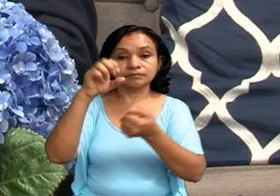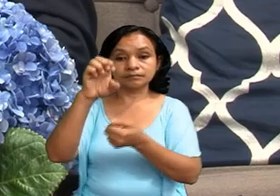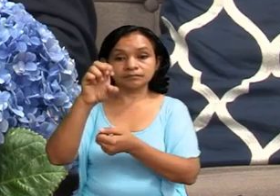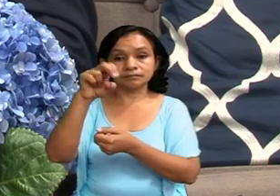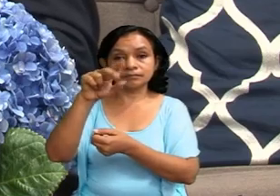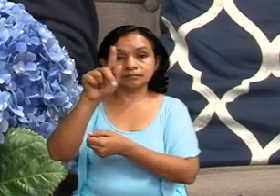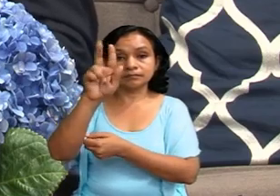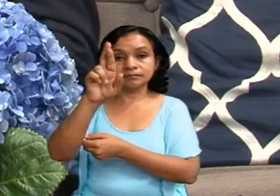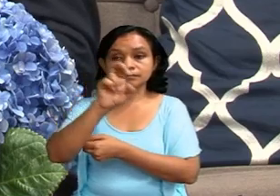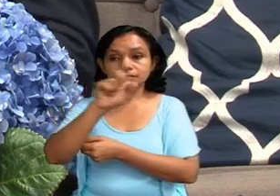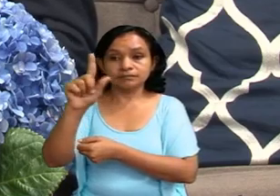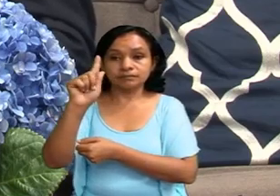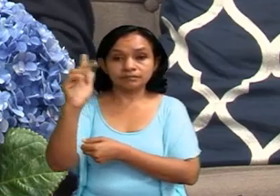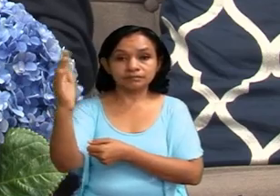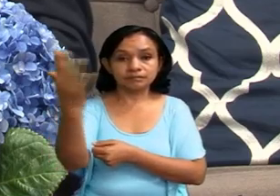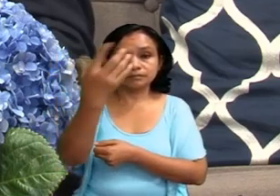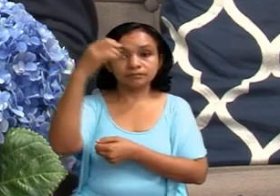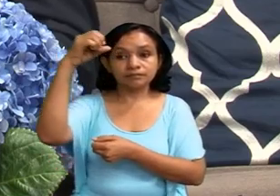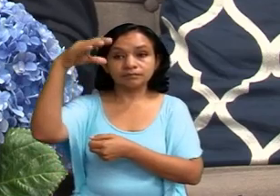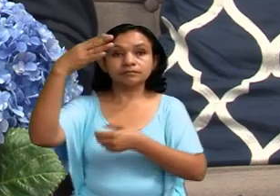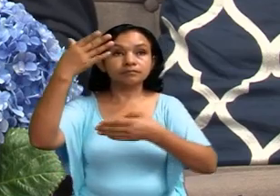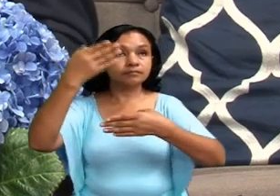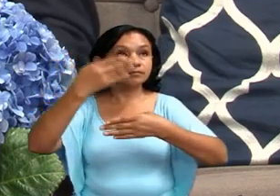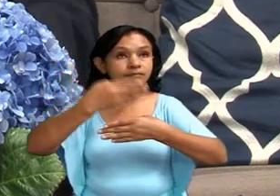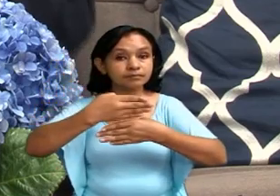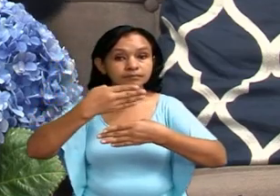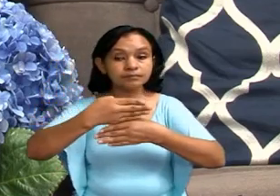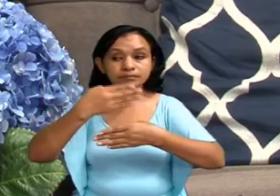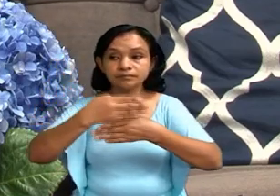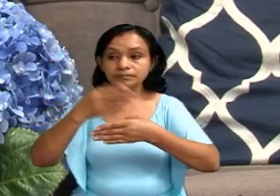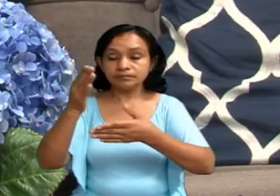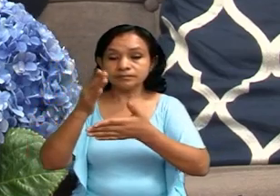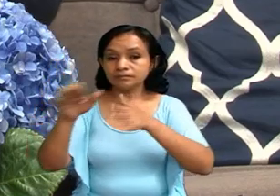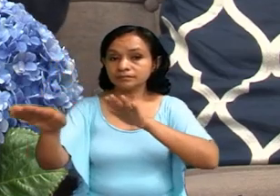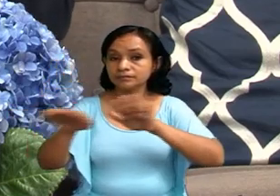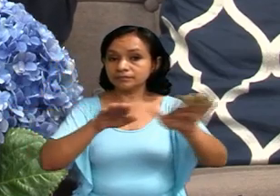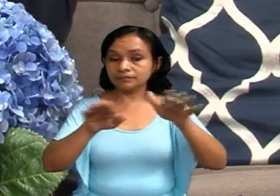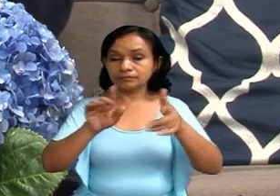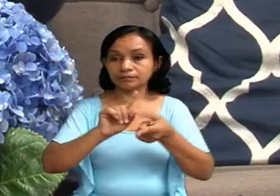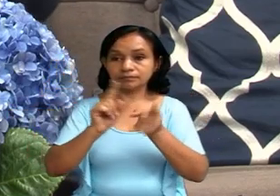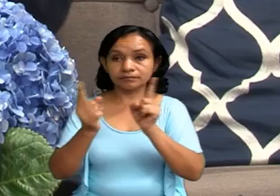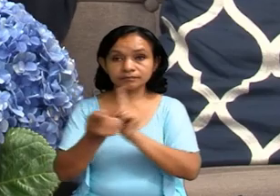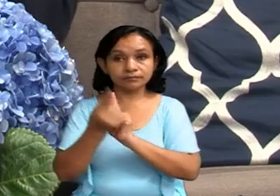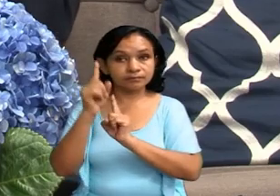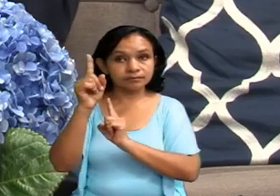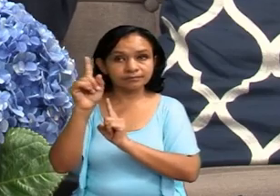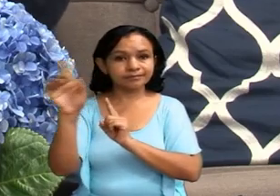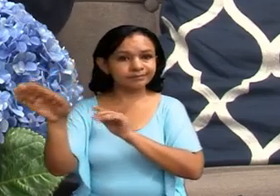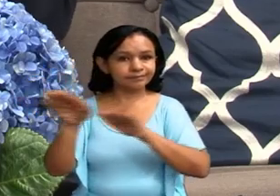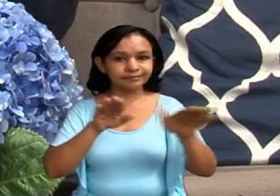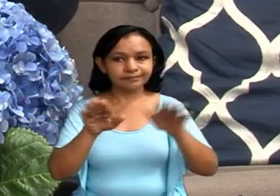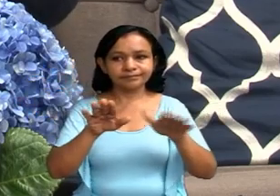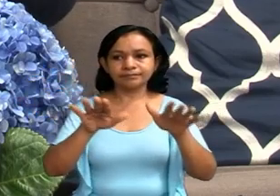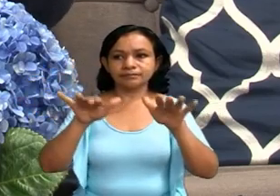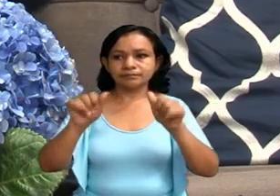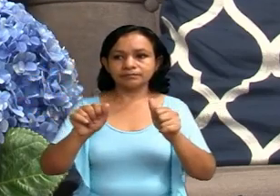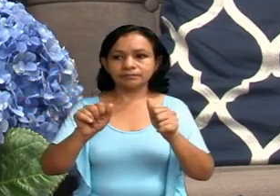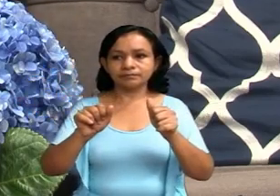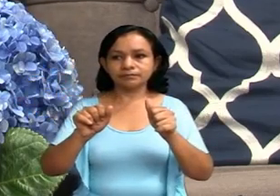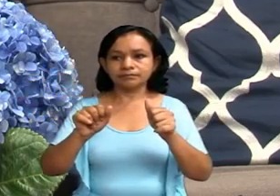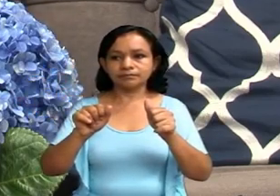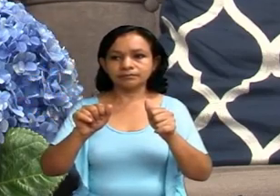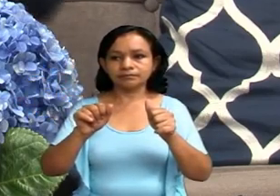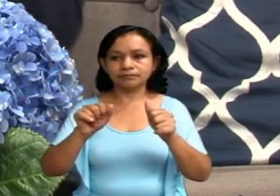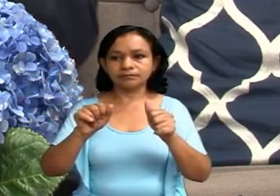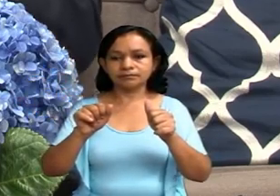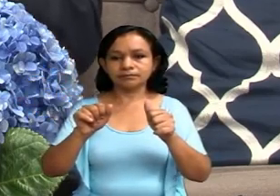de toda la luminaria del teatro. Porque a una no se puede cambiar porque ya desde el punto de vista técnico son luces que no te la